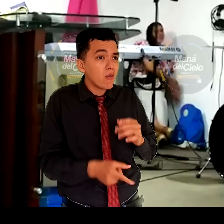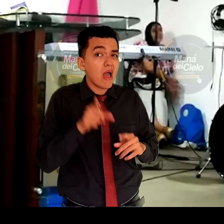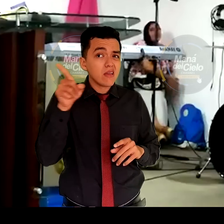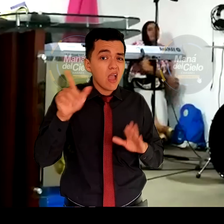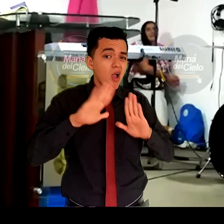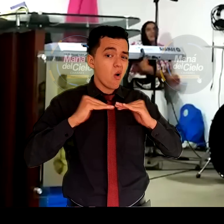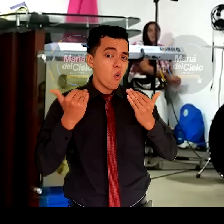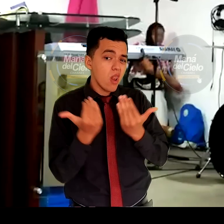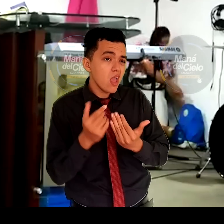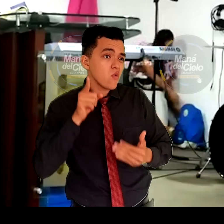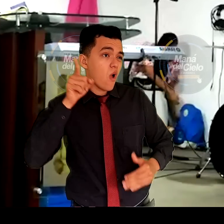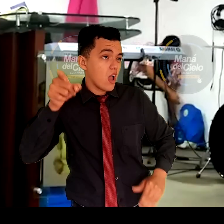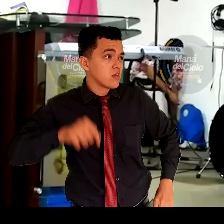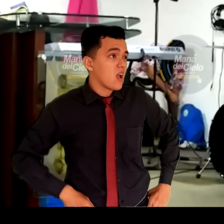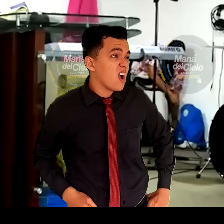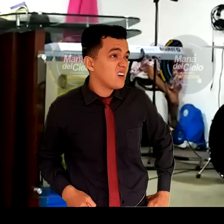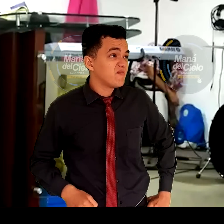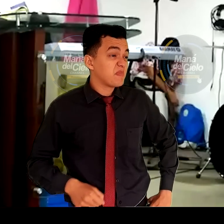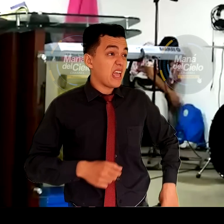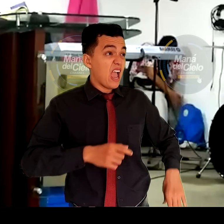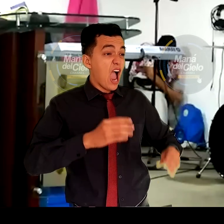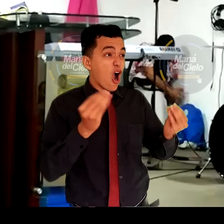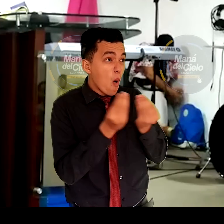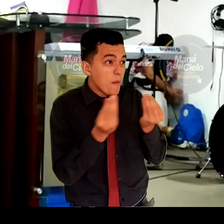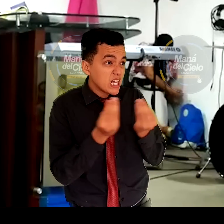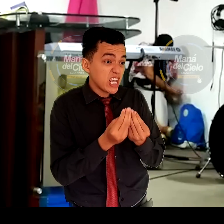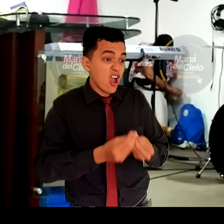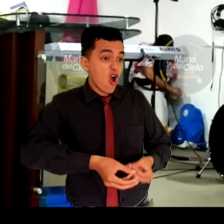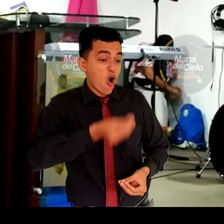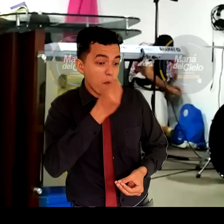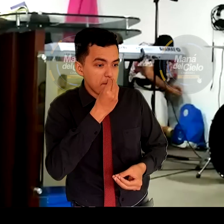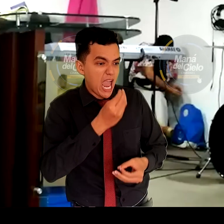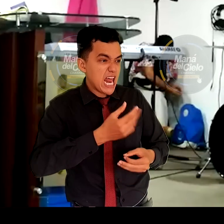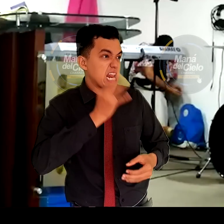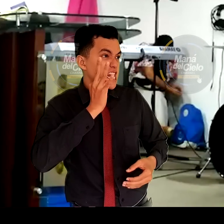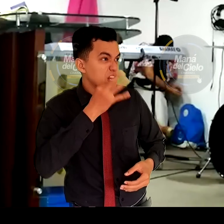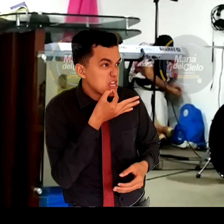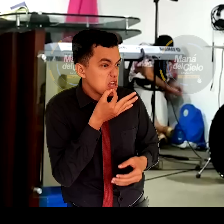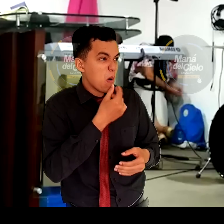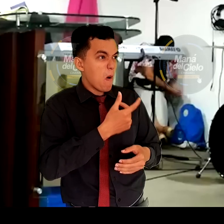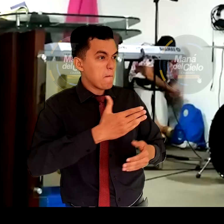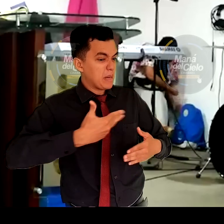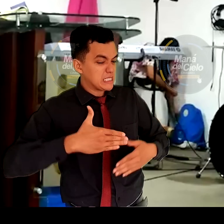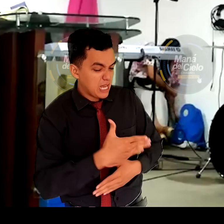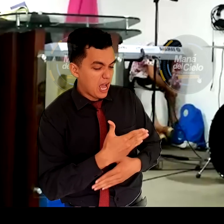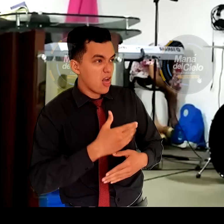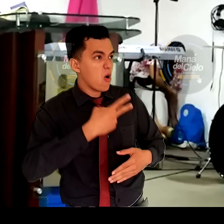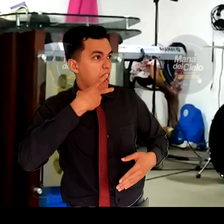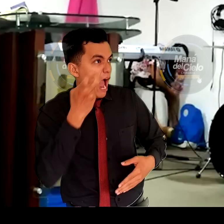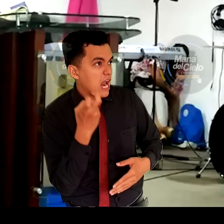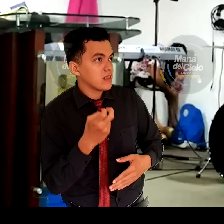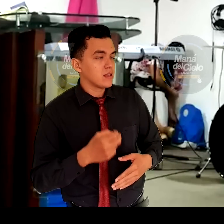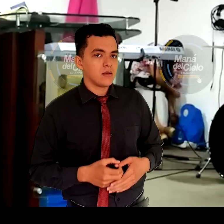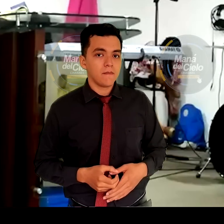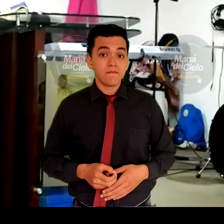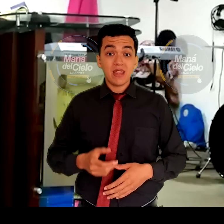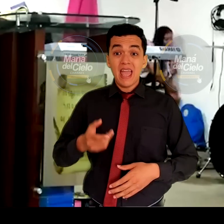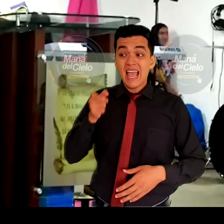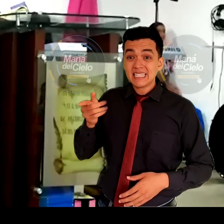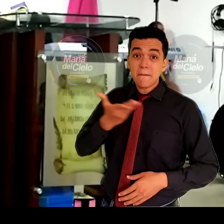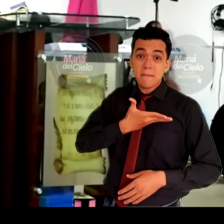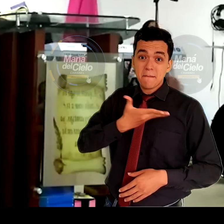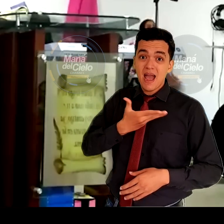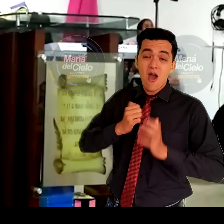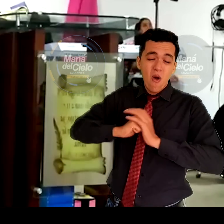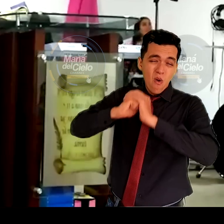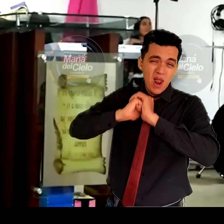queso. Y nosotros la misma agua panela como la hermana Noro. Entonces ella está llena de ira. Es que esta pobreza, esta miserableza. Entonces dice, ¿qué quiere?